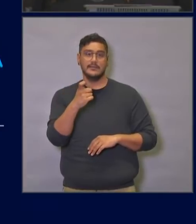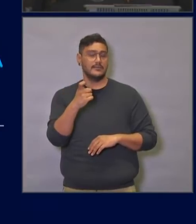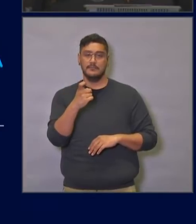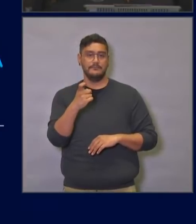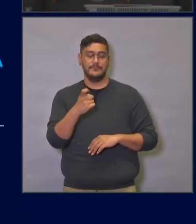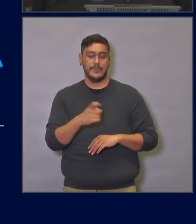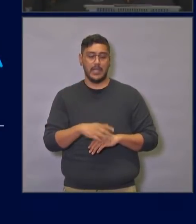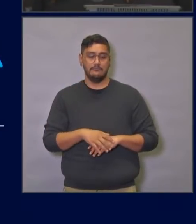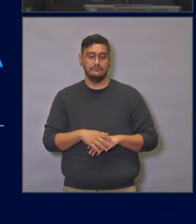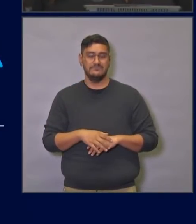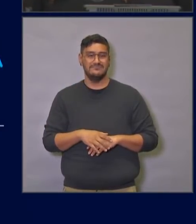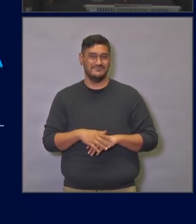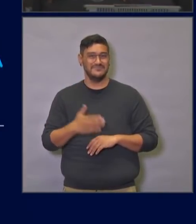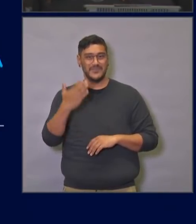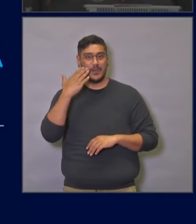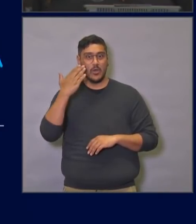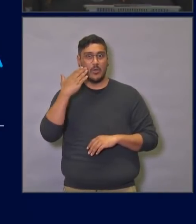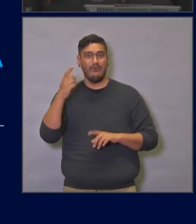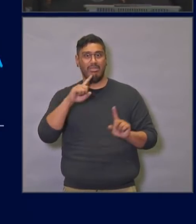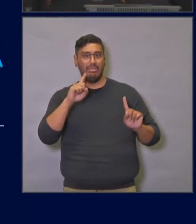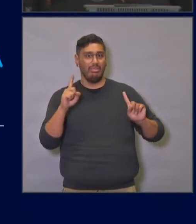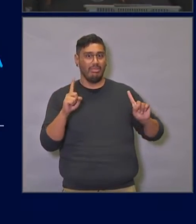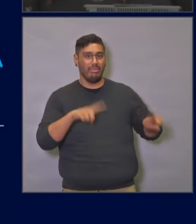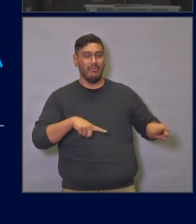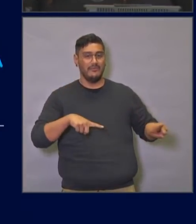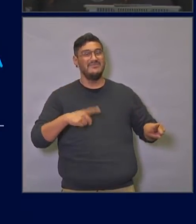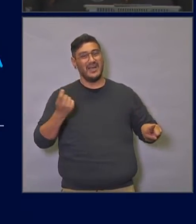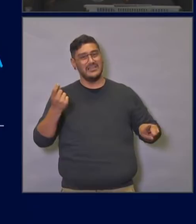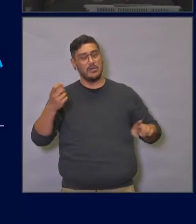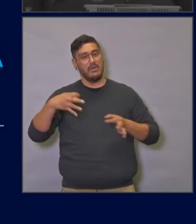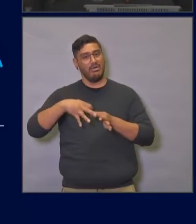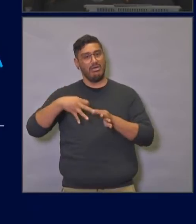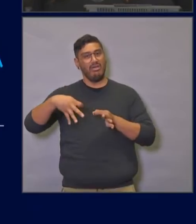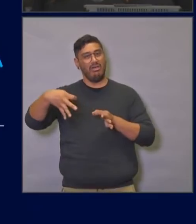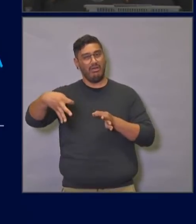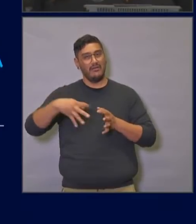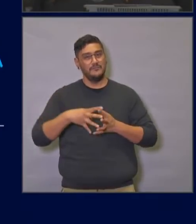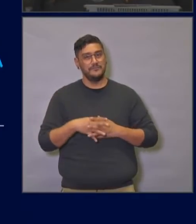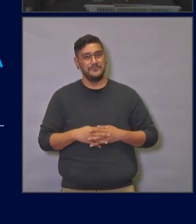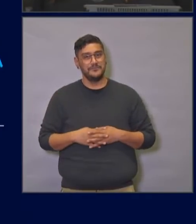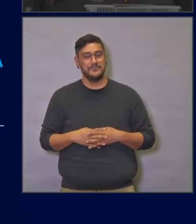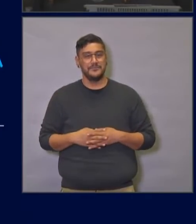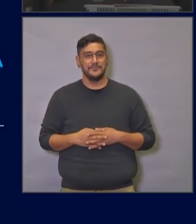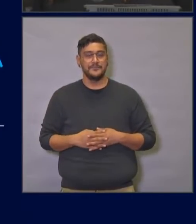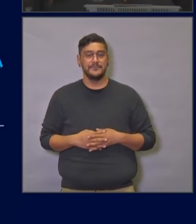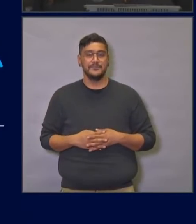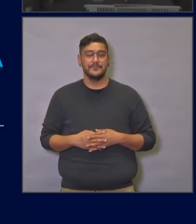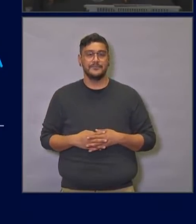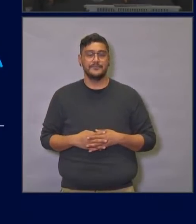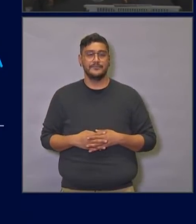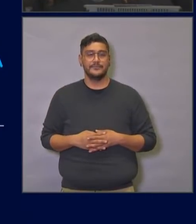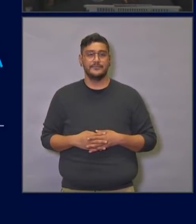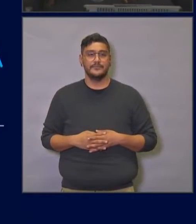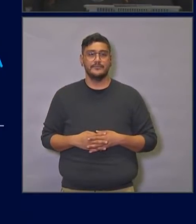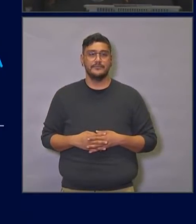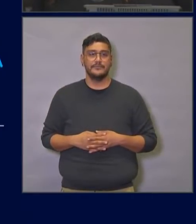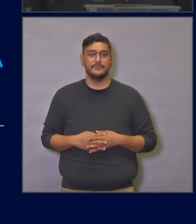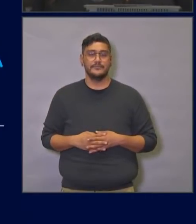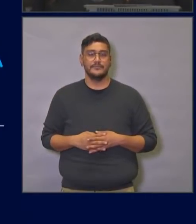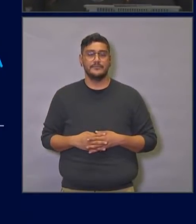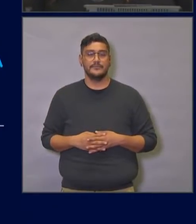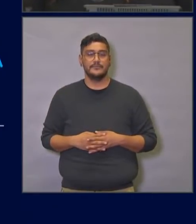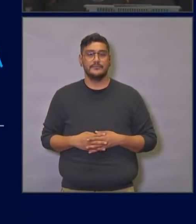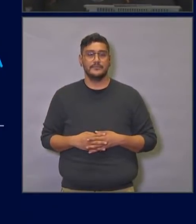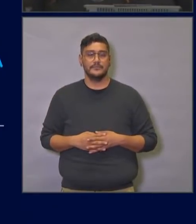los atrasos de informes de datos que hemos enfrentado recientemente con los datos de hospitalizaciones,